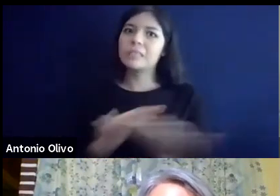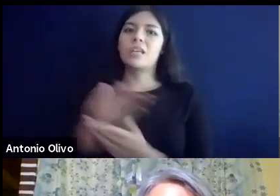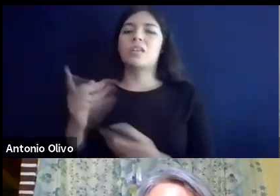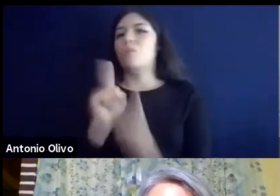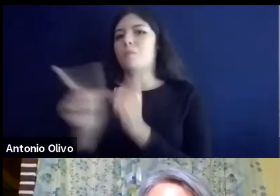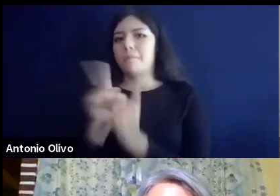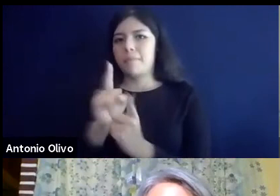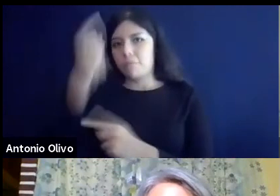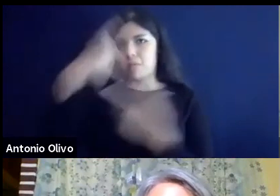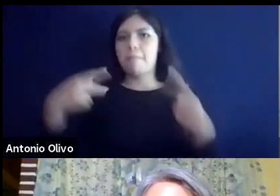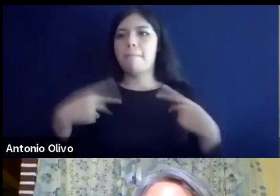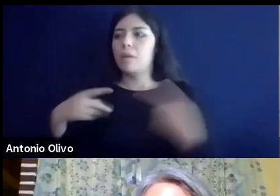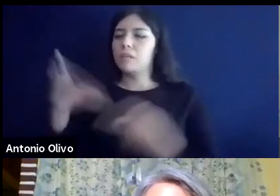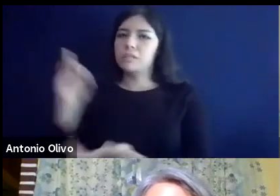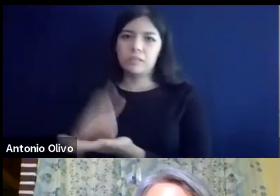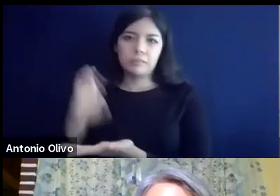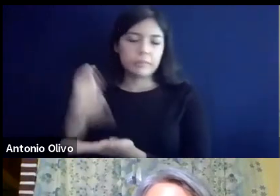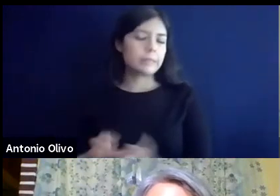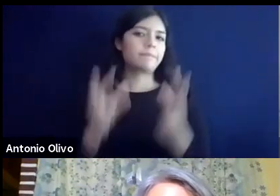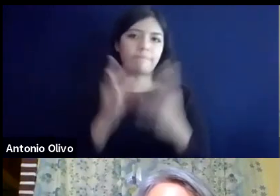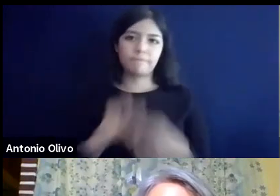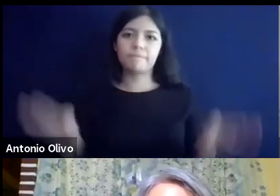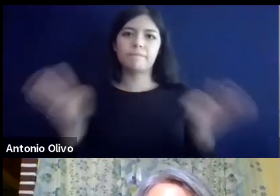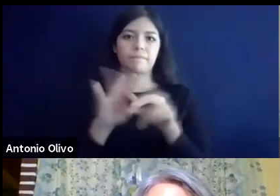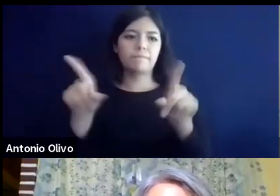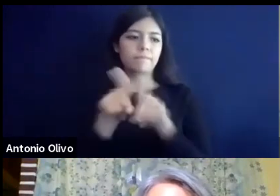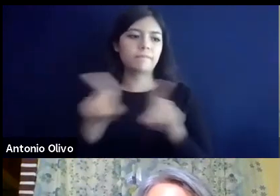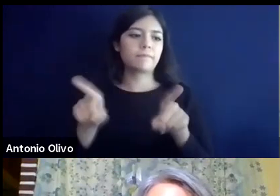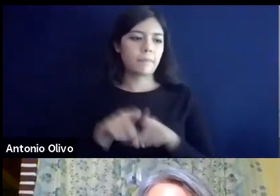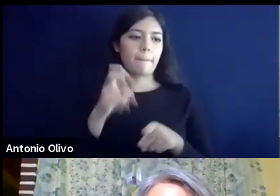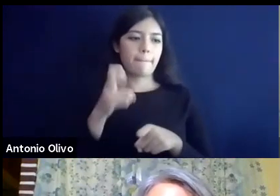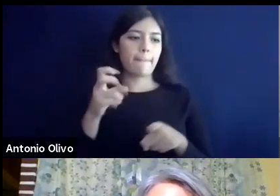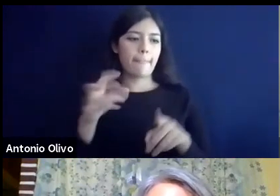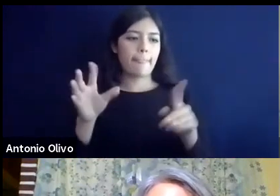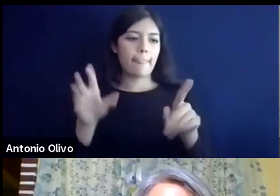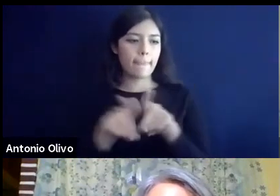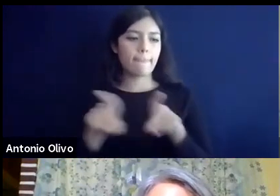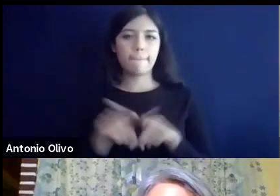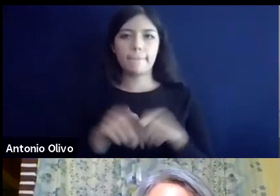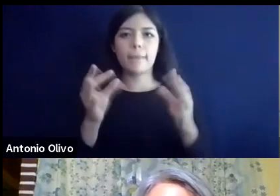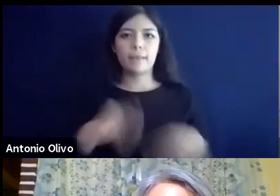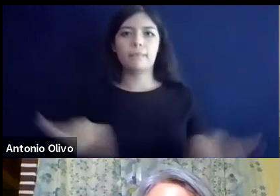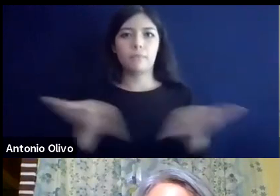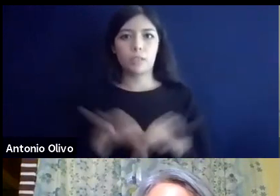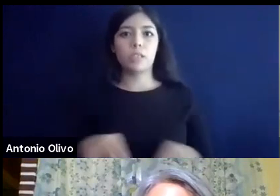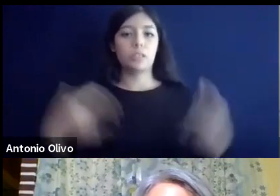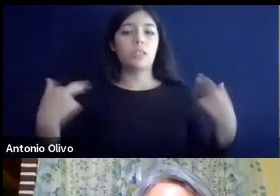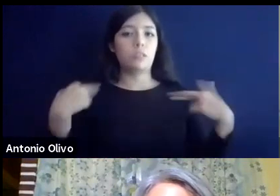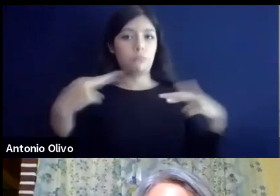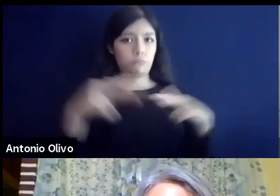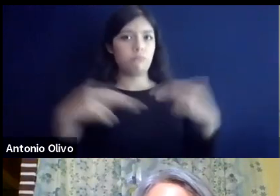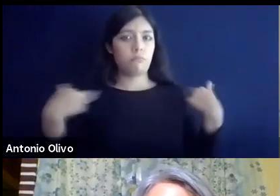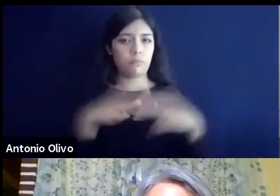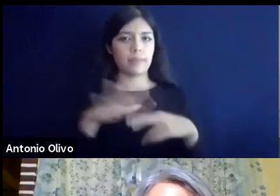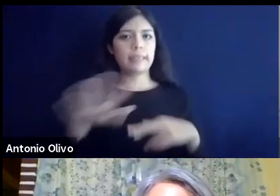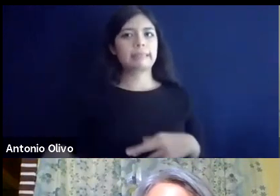también es importante. Y bueno, sobre todo pues en las áreas como la de Tere en la docencia, como la de Neida, pues ya ahora trabajando en